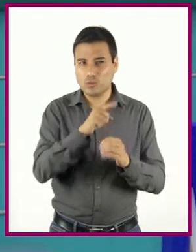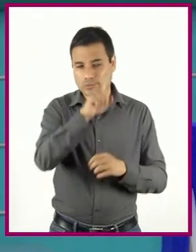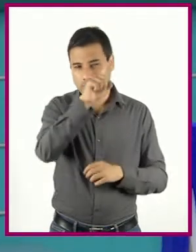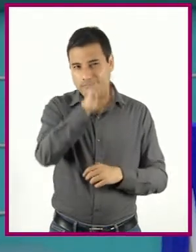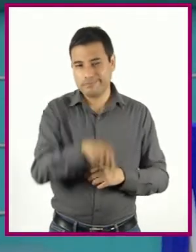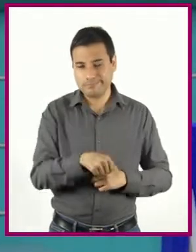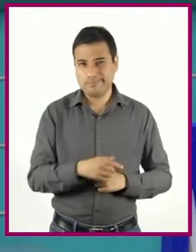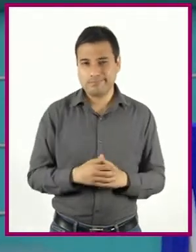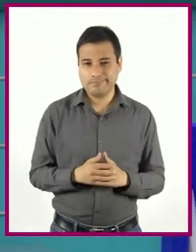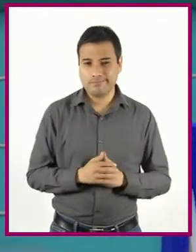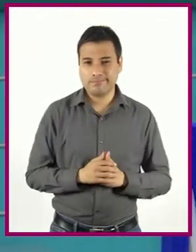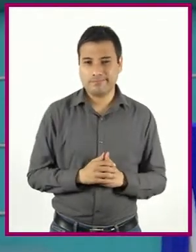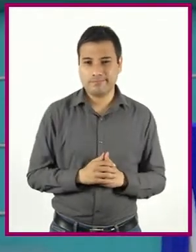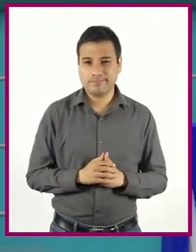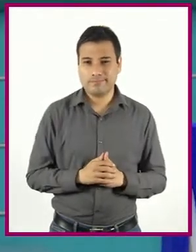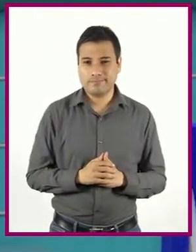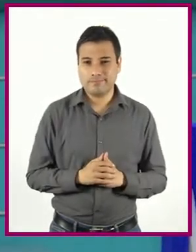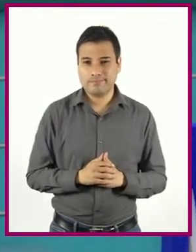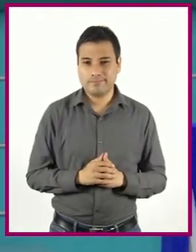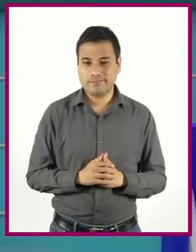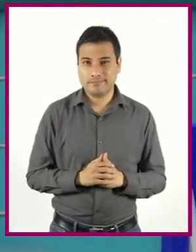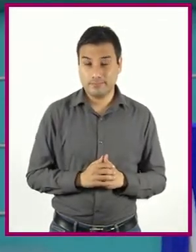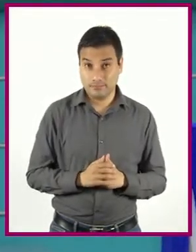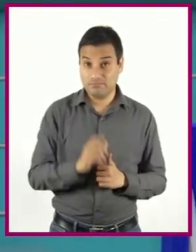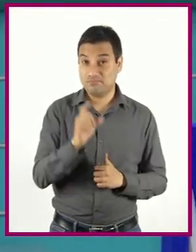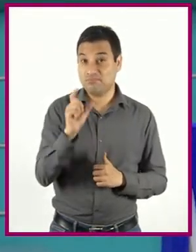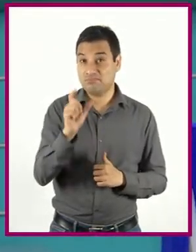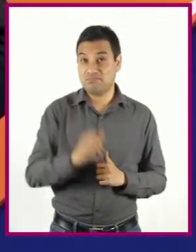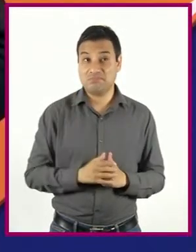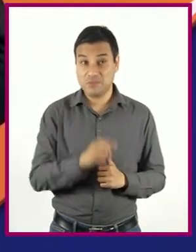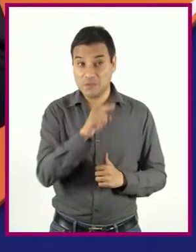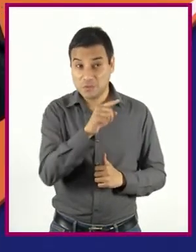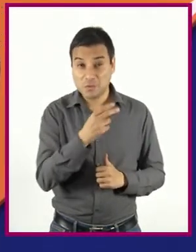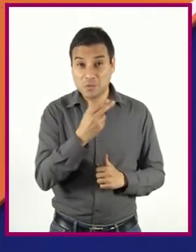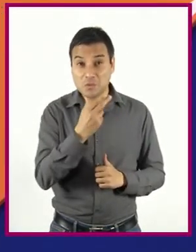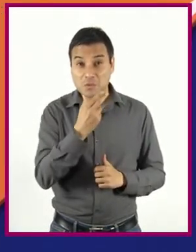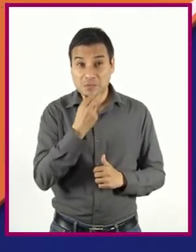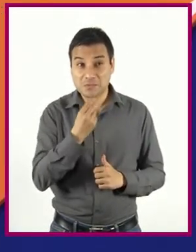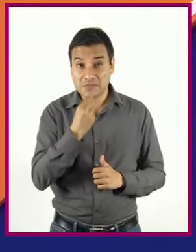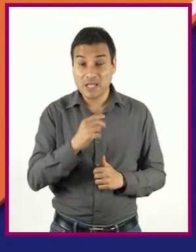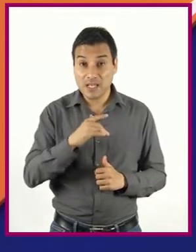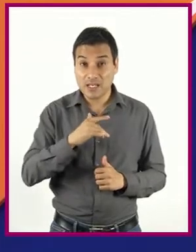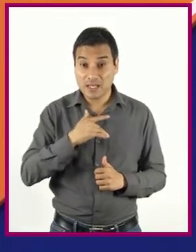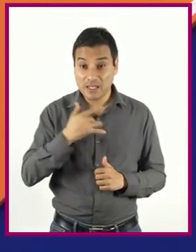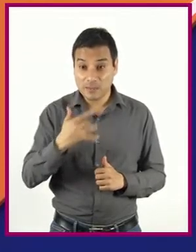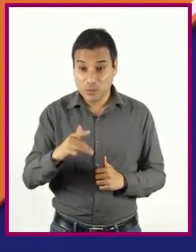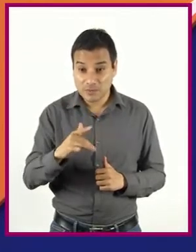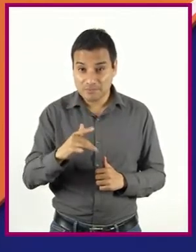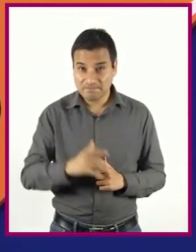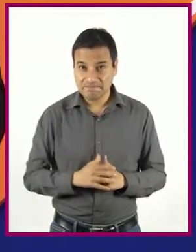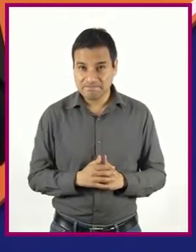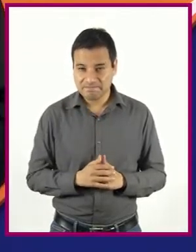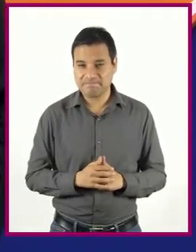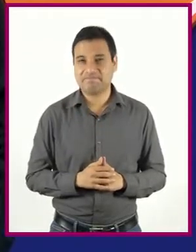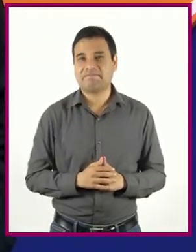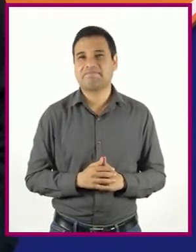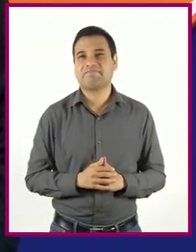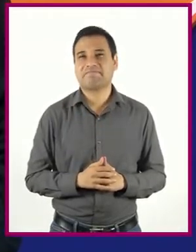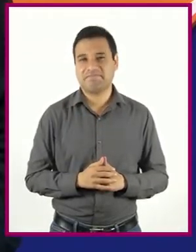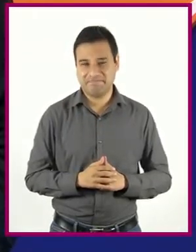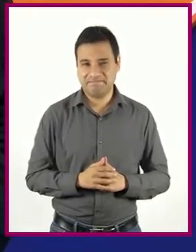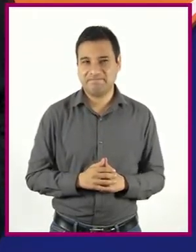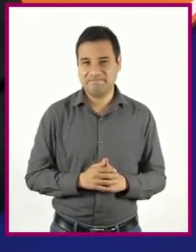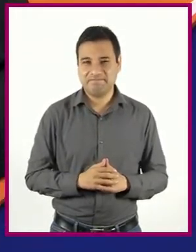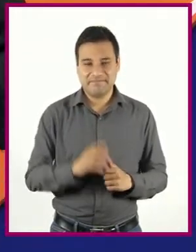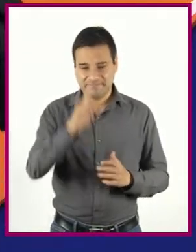Y seguramente, cuando Don Radiactivo se enamoró, le sucedió lo que el mismo autor